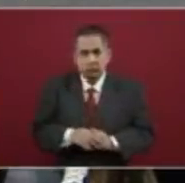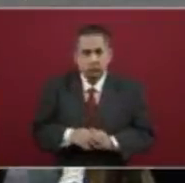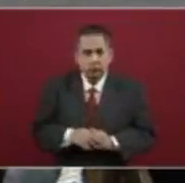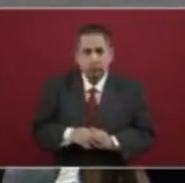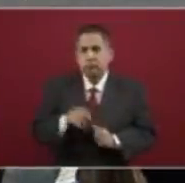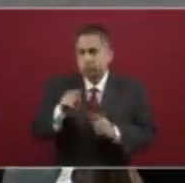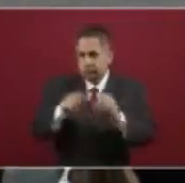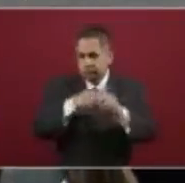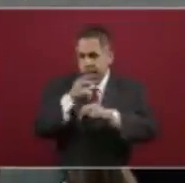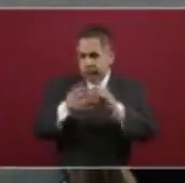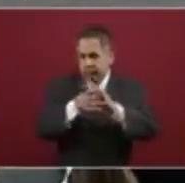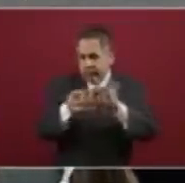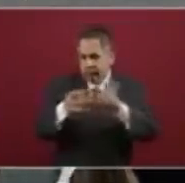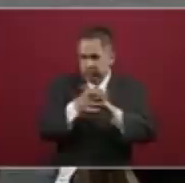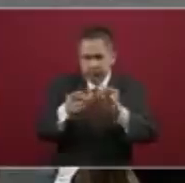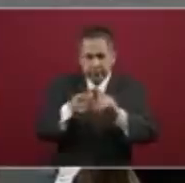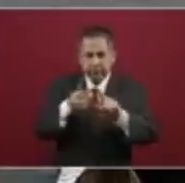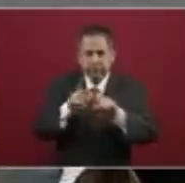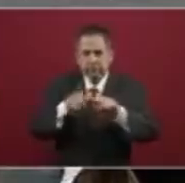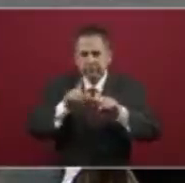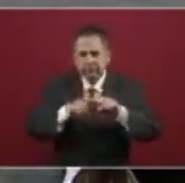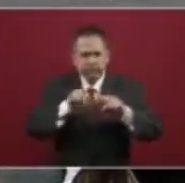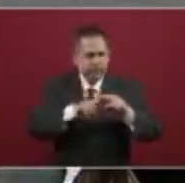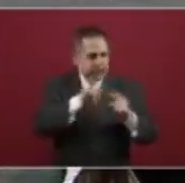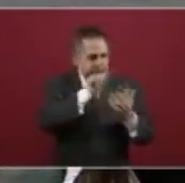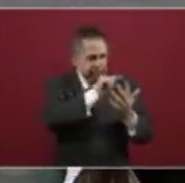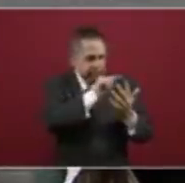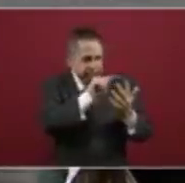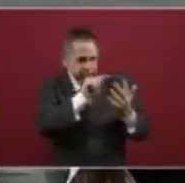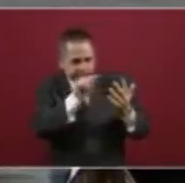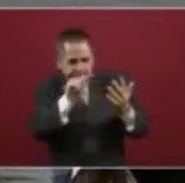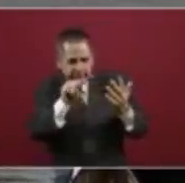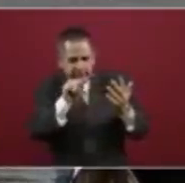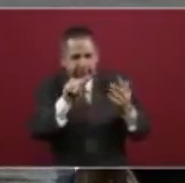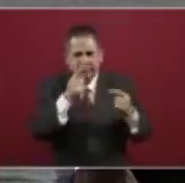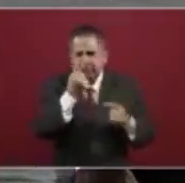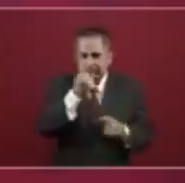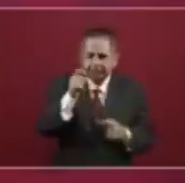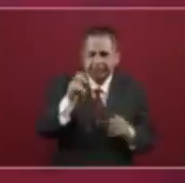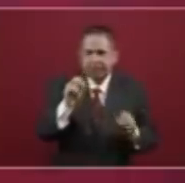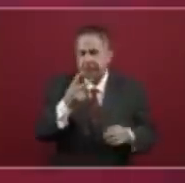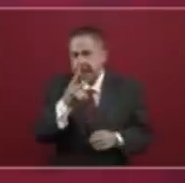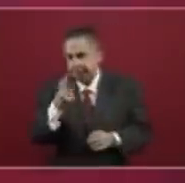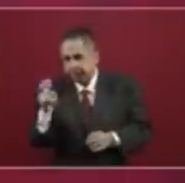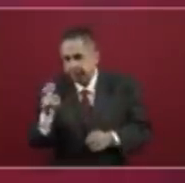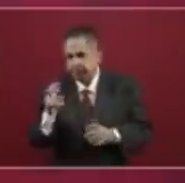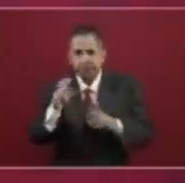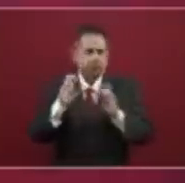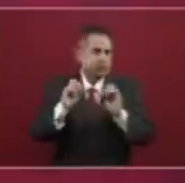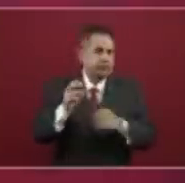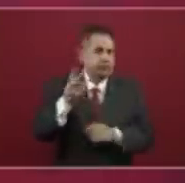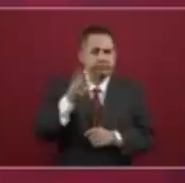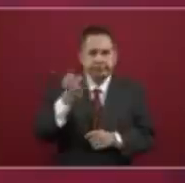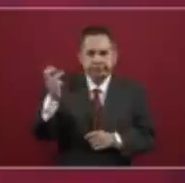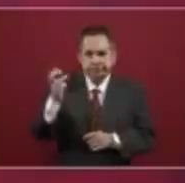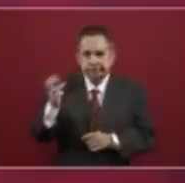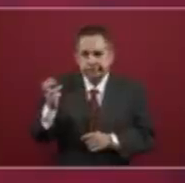estamos hablando de quienes tienen 100, 200,